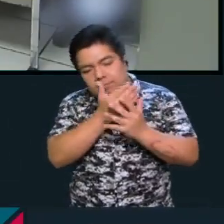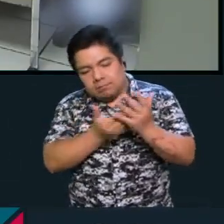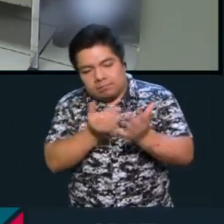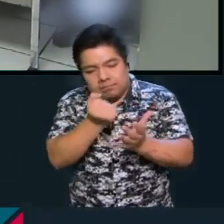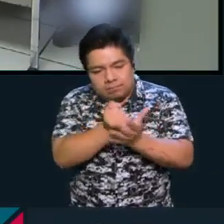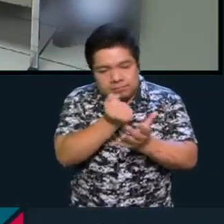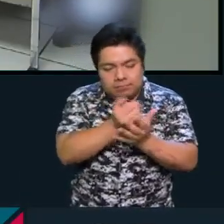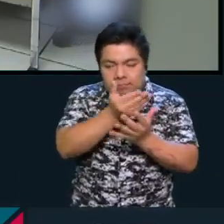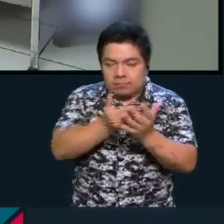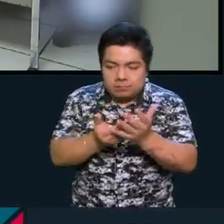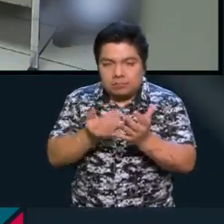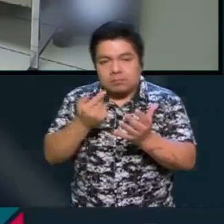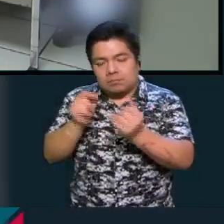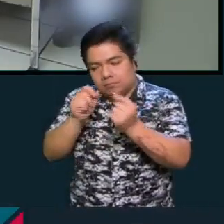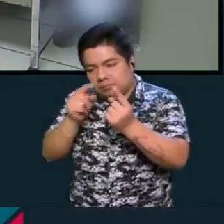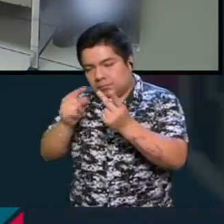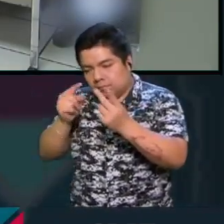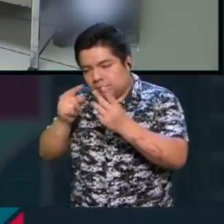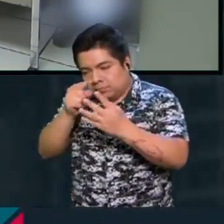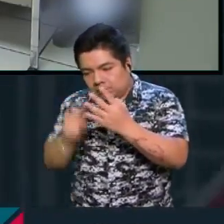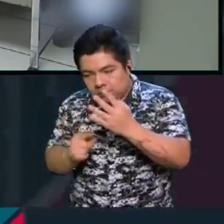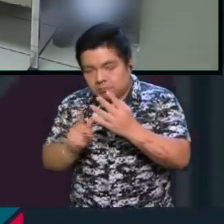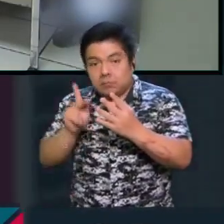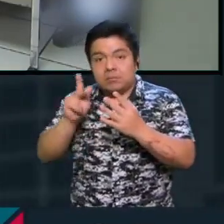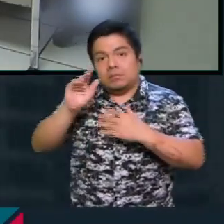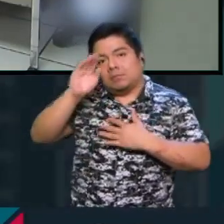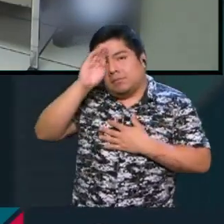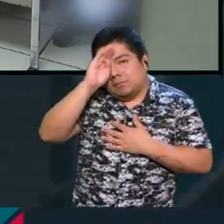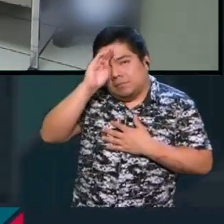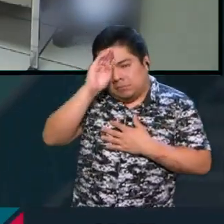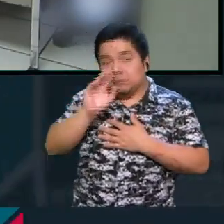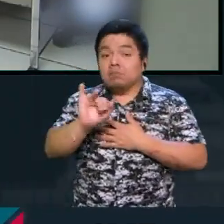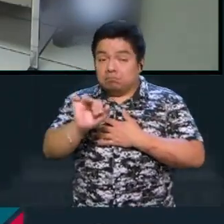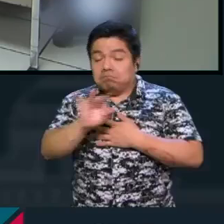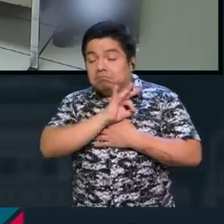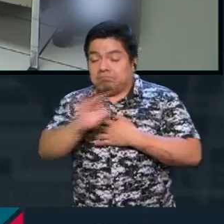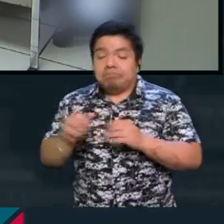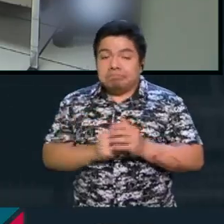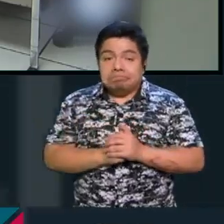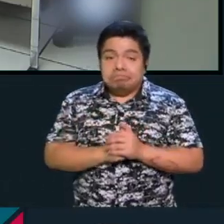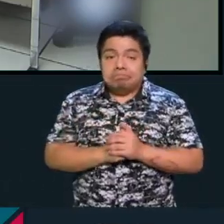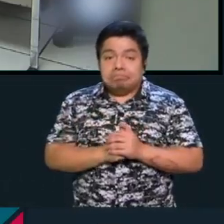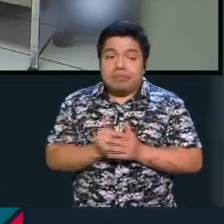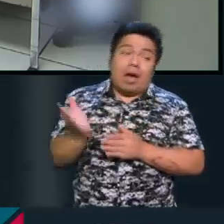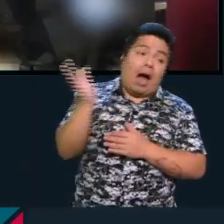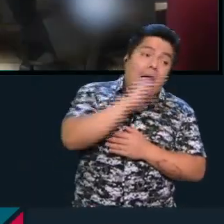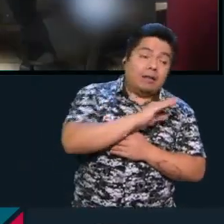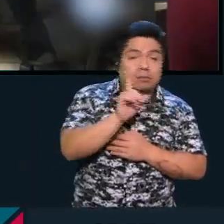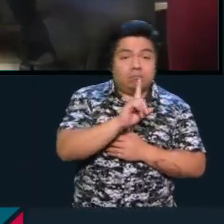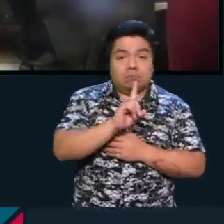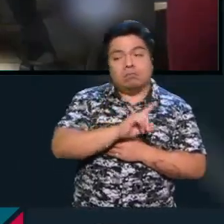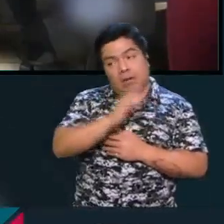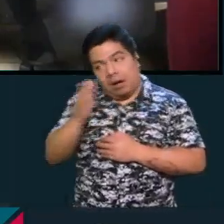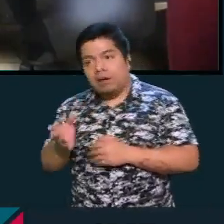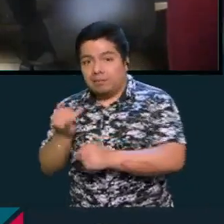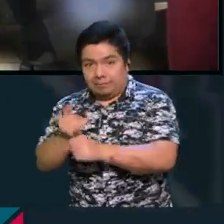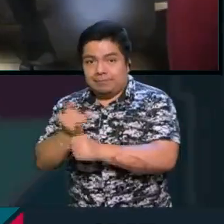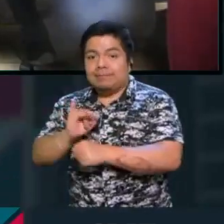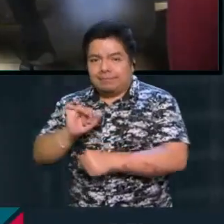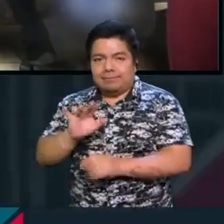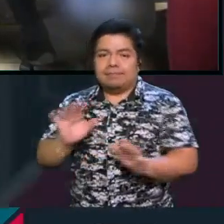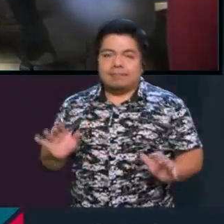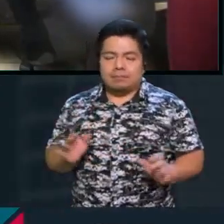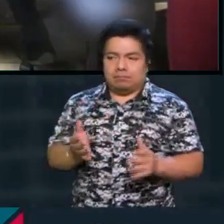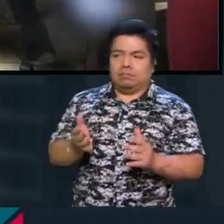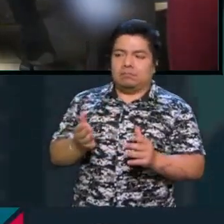los precedentes, pero que ahora han llegado a una nueva reflexión de que siempre sí se puede. Claro, esto lo hacen cuando la reforma se trata